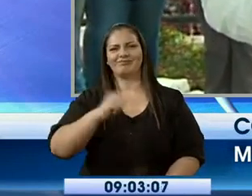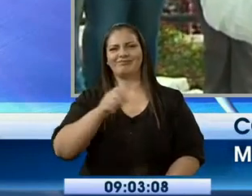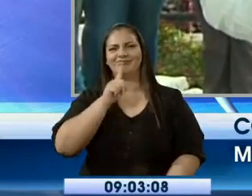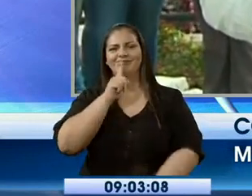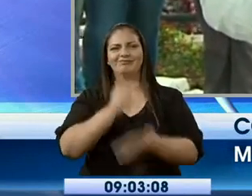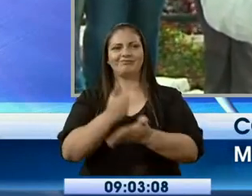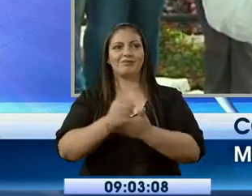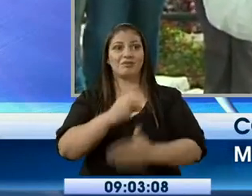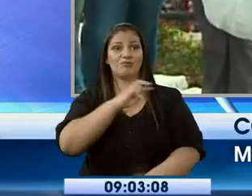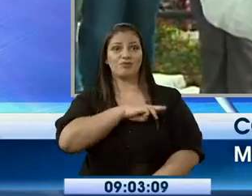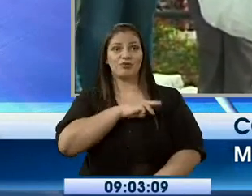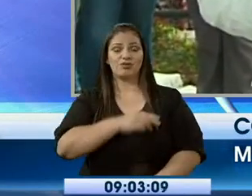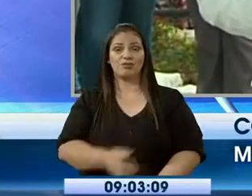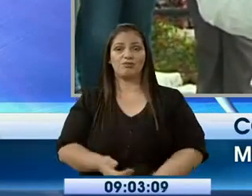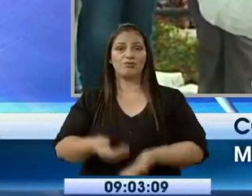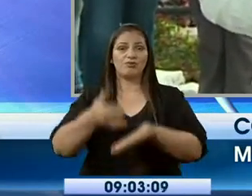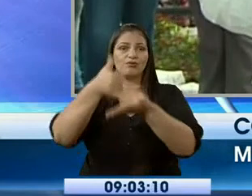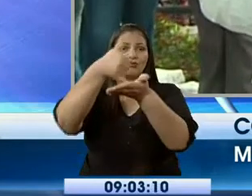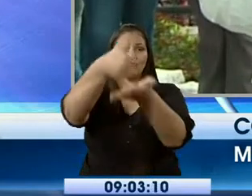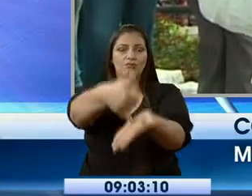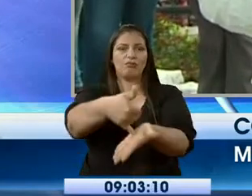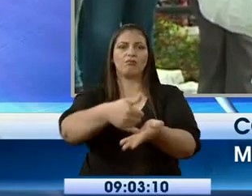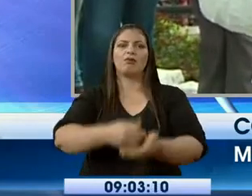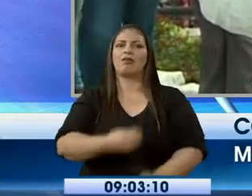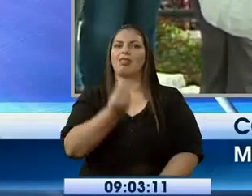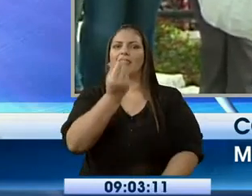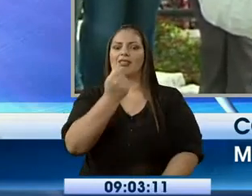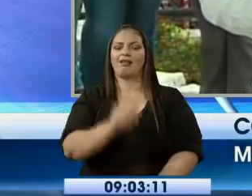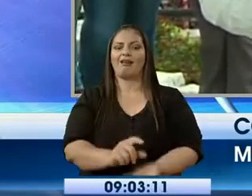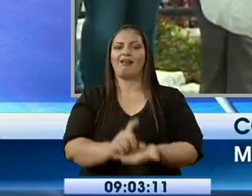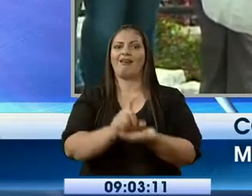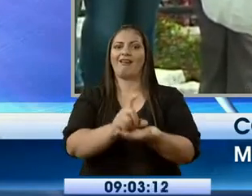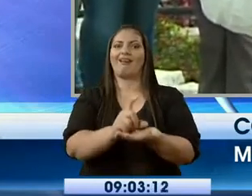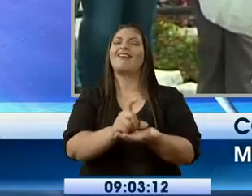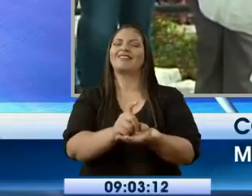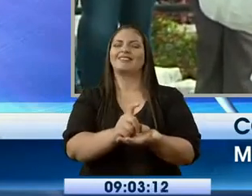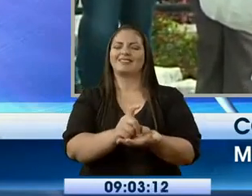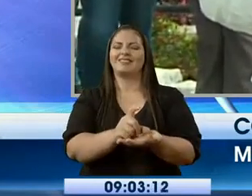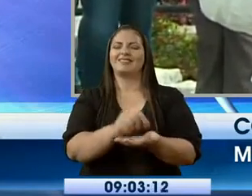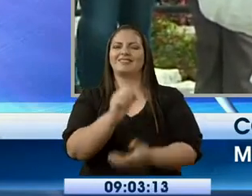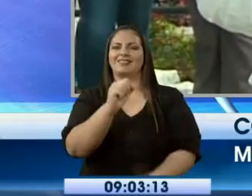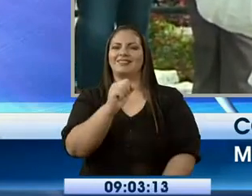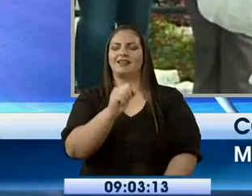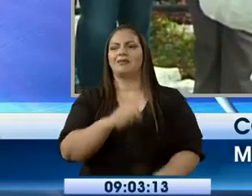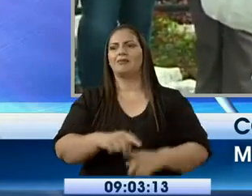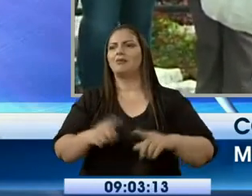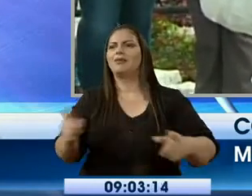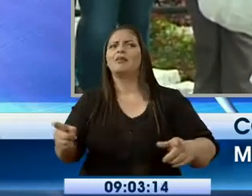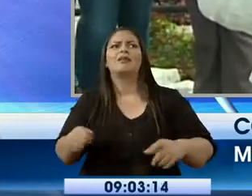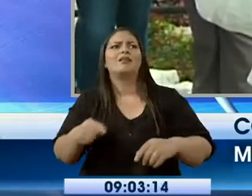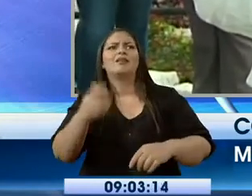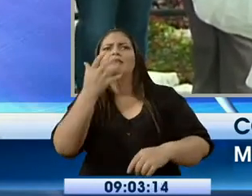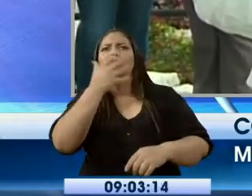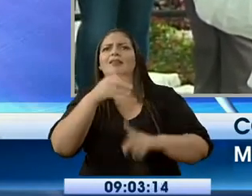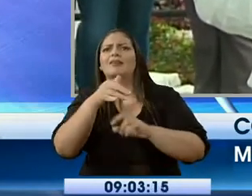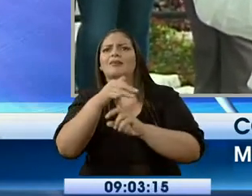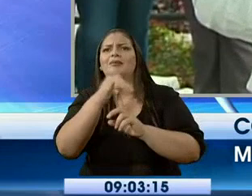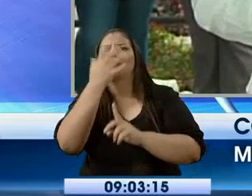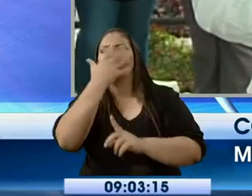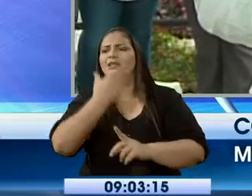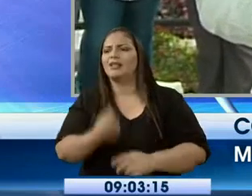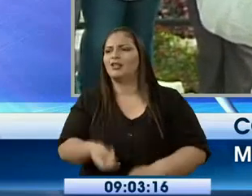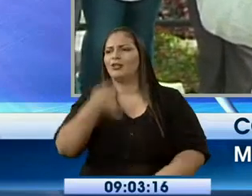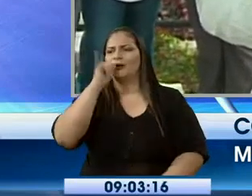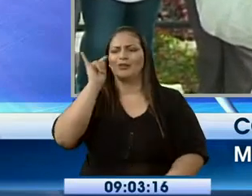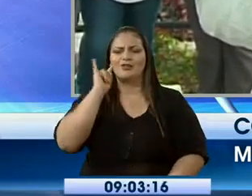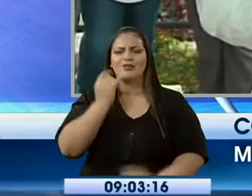un costo, tiene, digamos, un límite de valor, pero lo otro, lo que tú acabas de señalar, no tiene precio. Eso es, no se lo